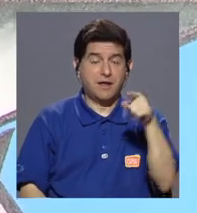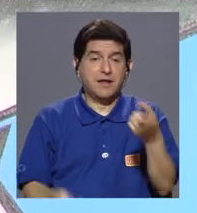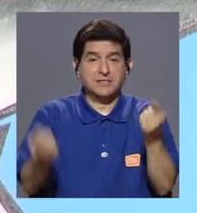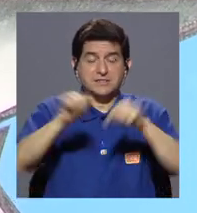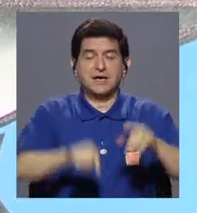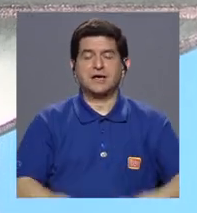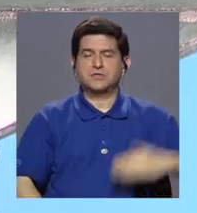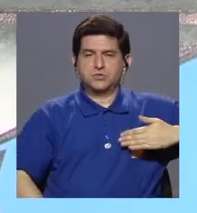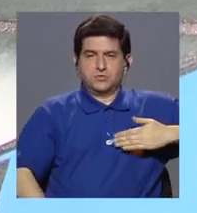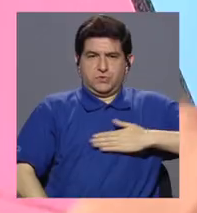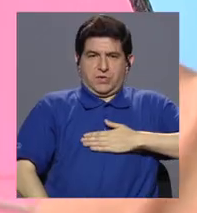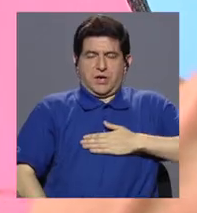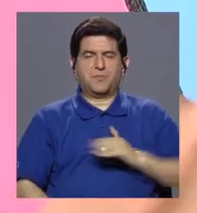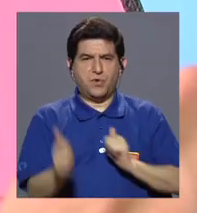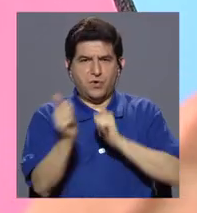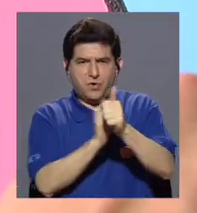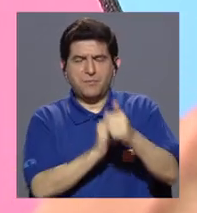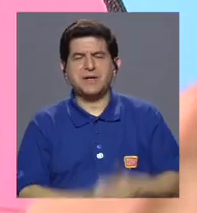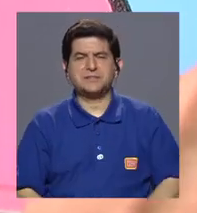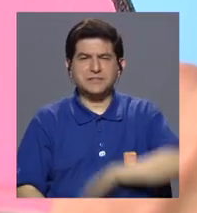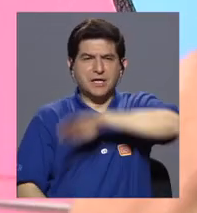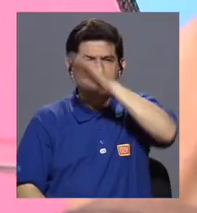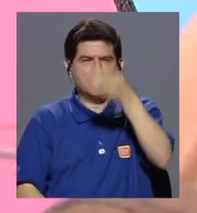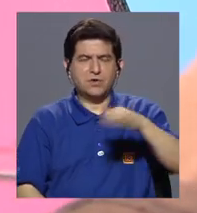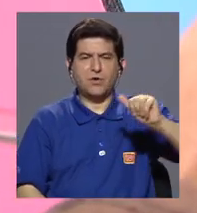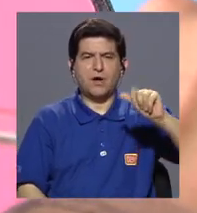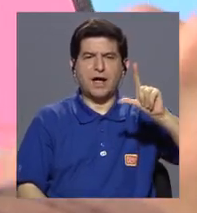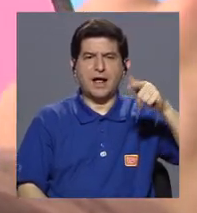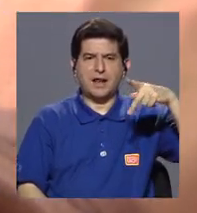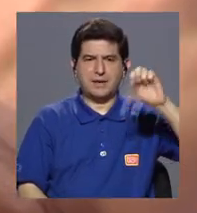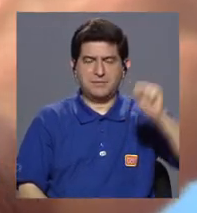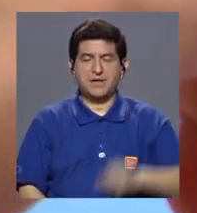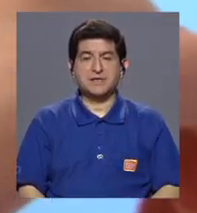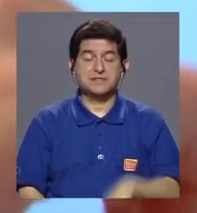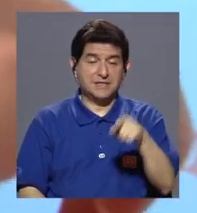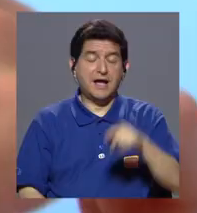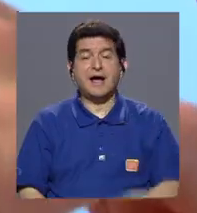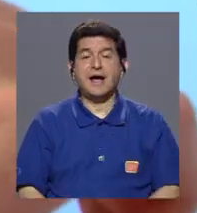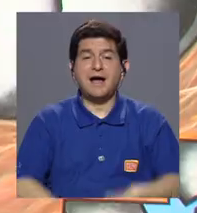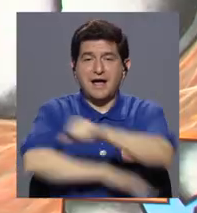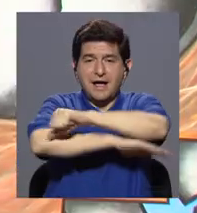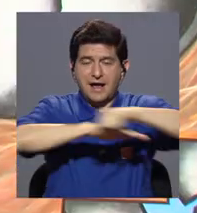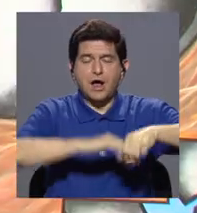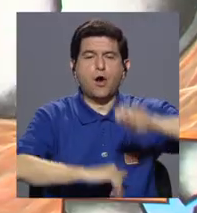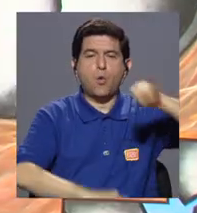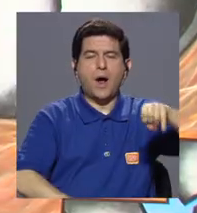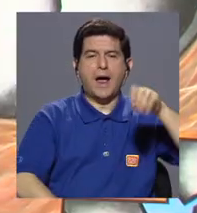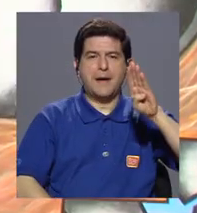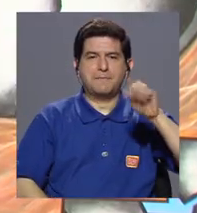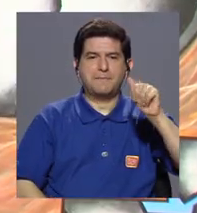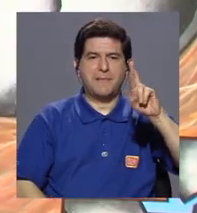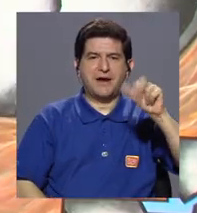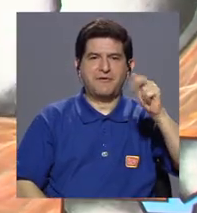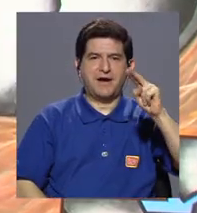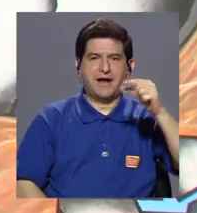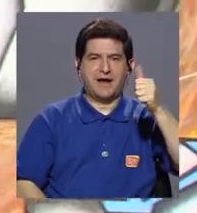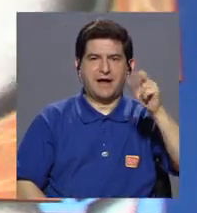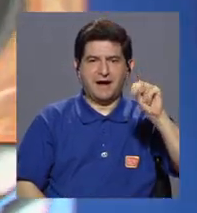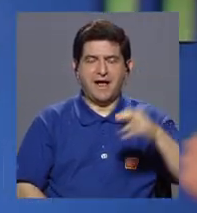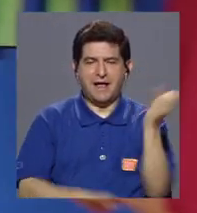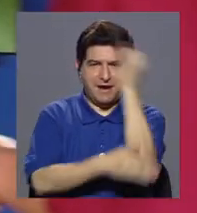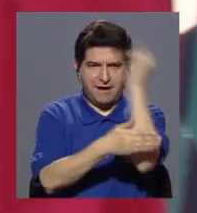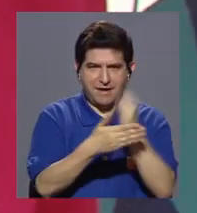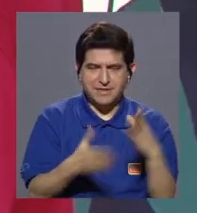napoleón cruzando los alpes su grupo se basó en el estilo del arquitecto mexicano juan barragán para diseñarlo